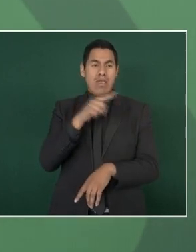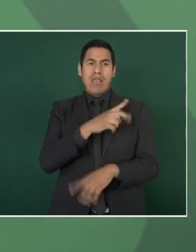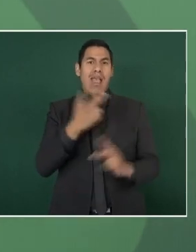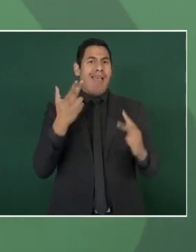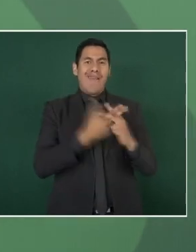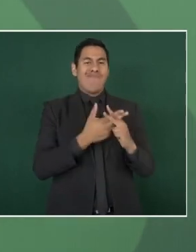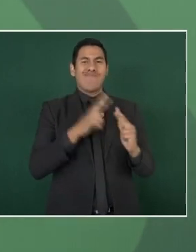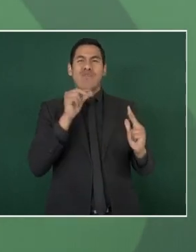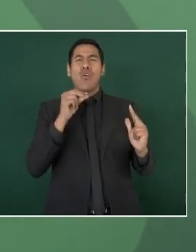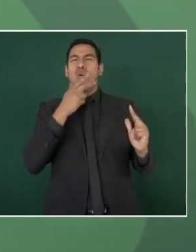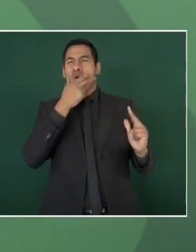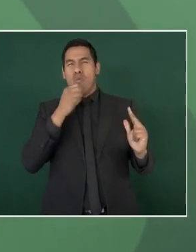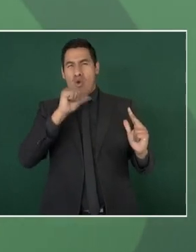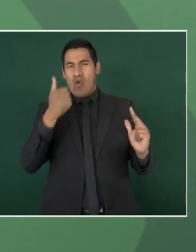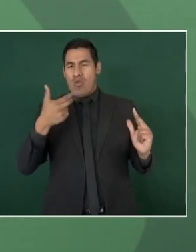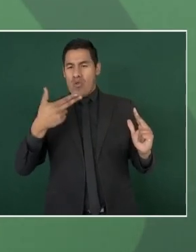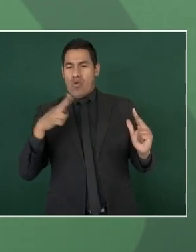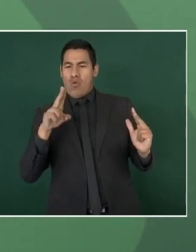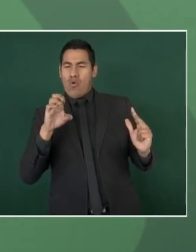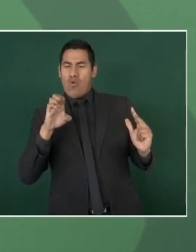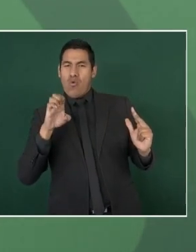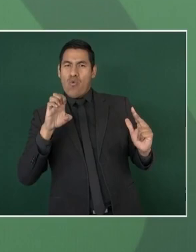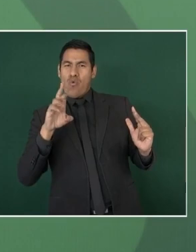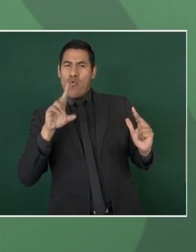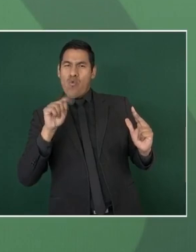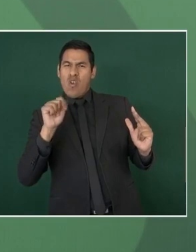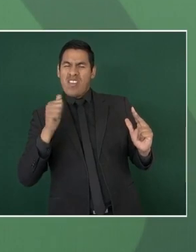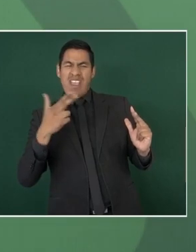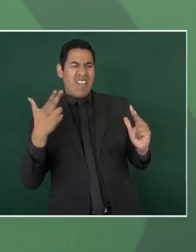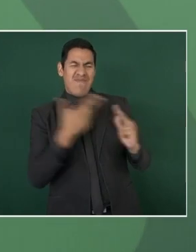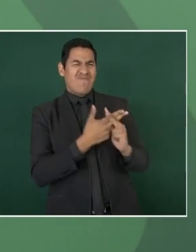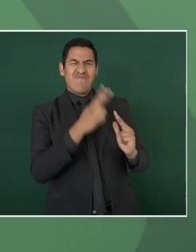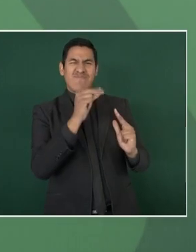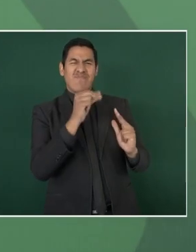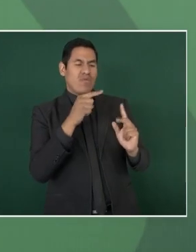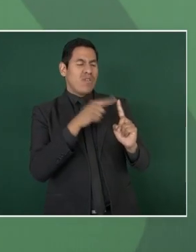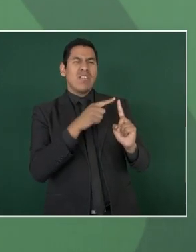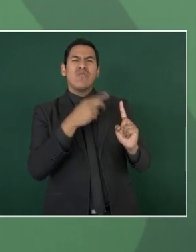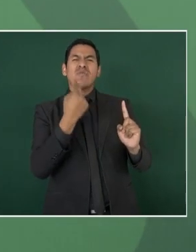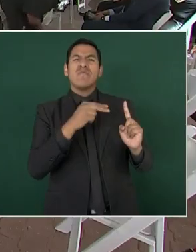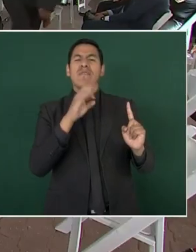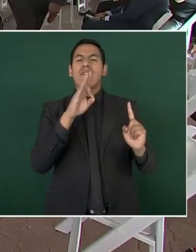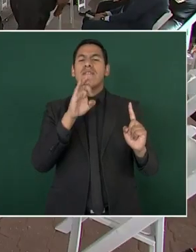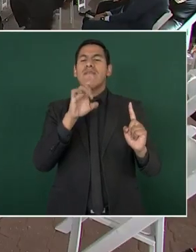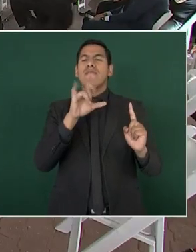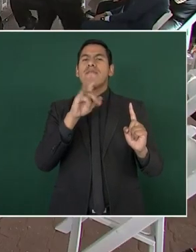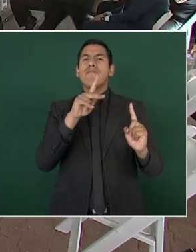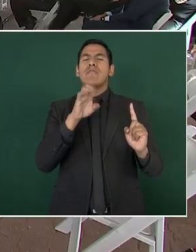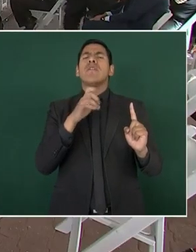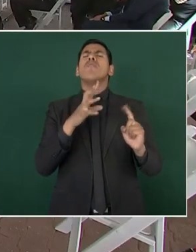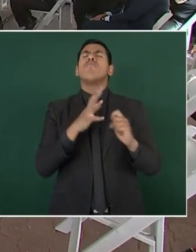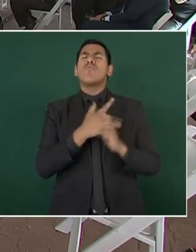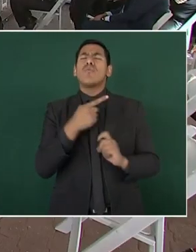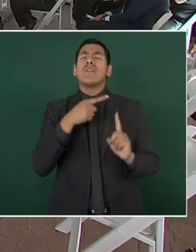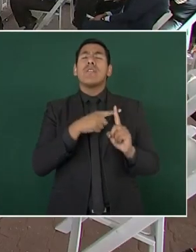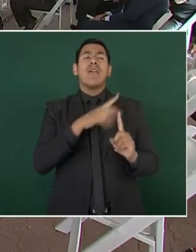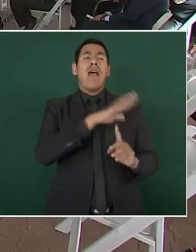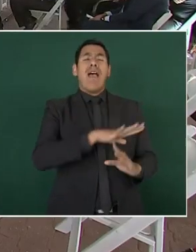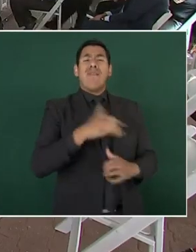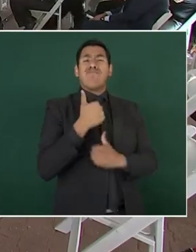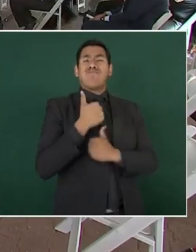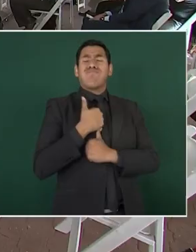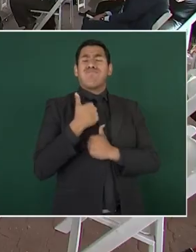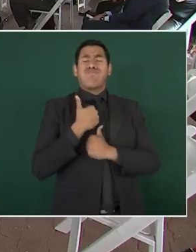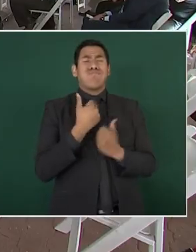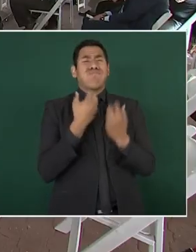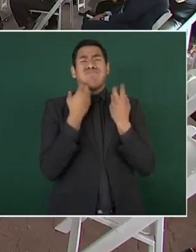tenía mucha simpatía en el ejército. Fue director del